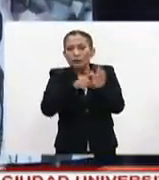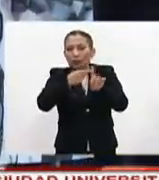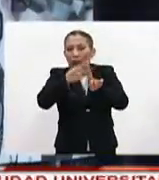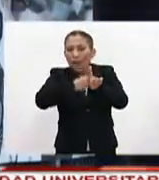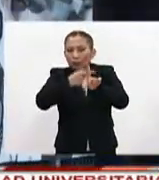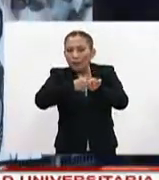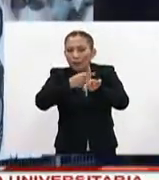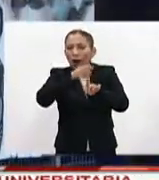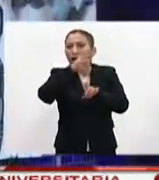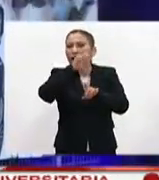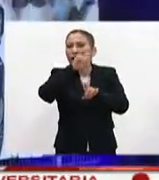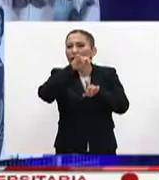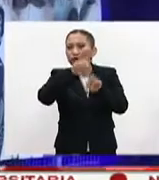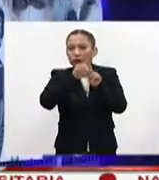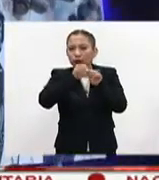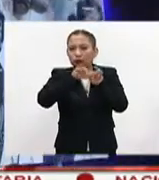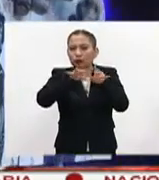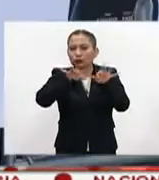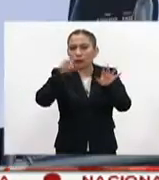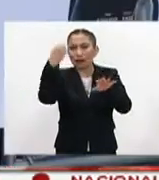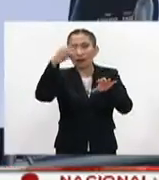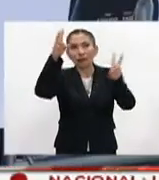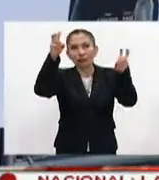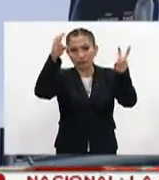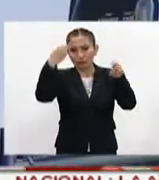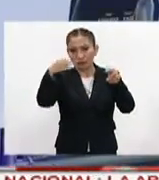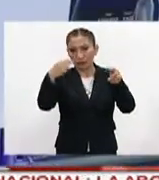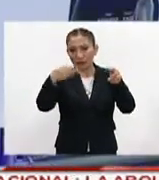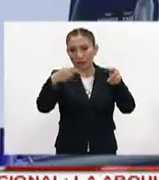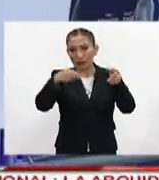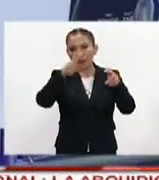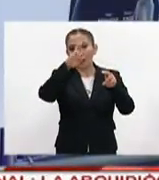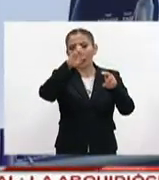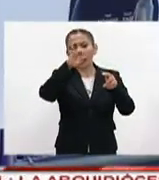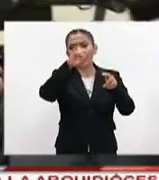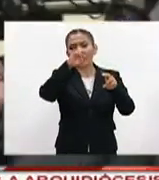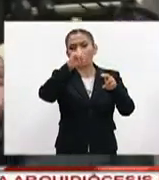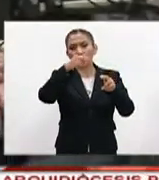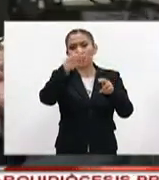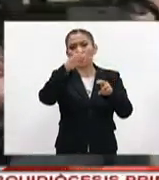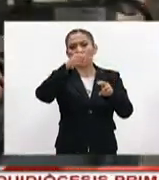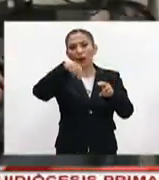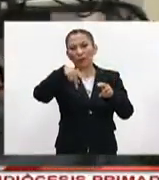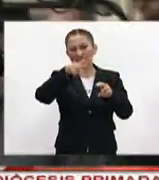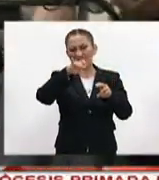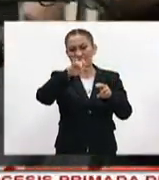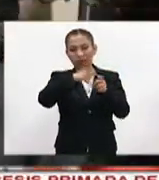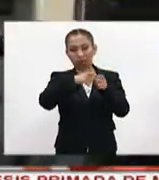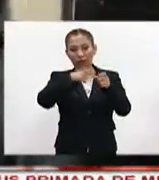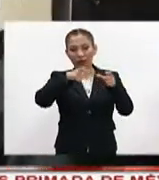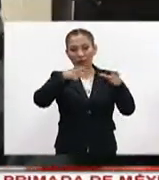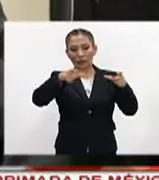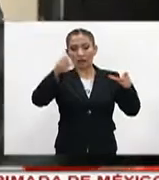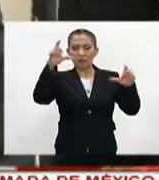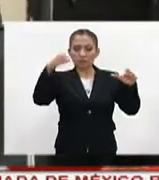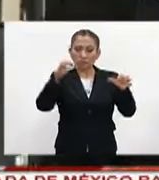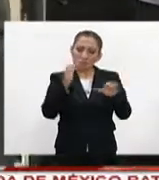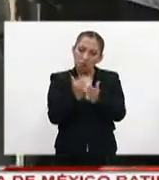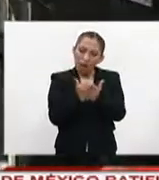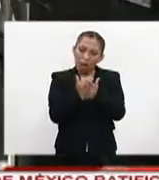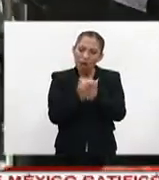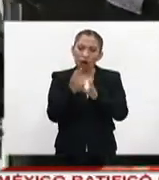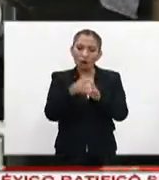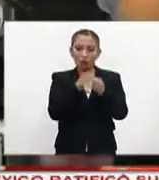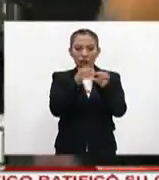temperatura, irradian en una cosa que se conoce ahora justamente como la radiación de Hawking. Claro. Mientras más grandes, menos radian y más chiquitos,